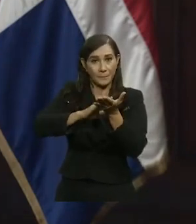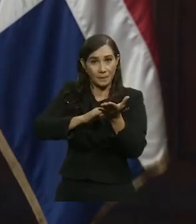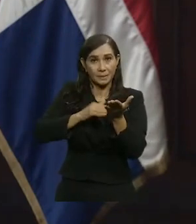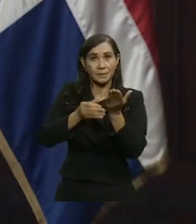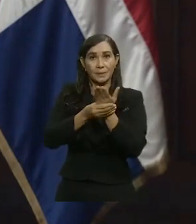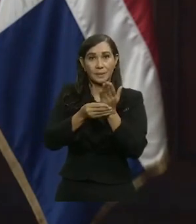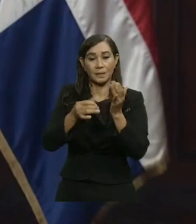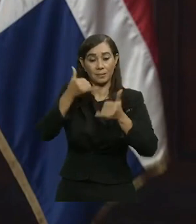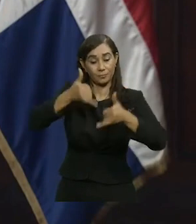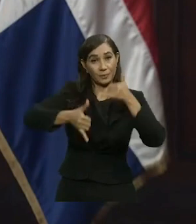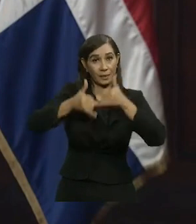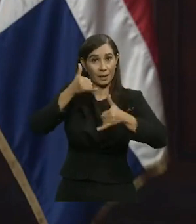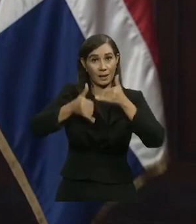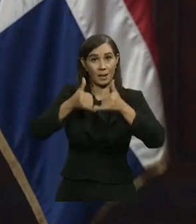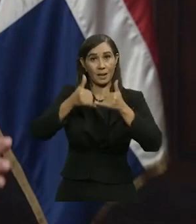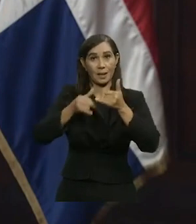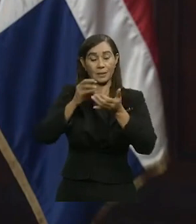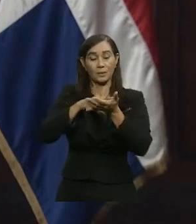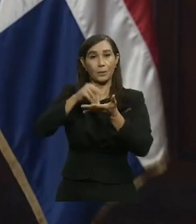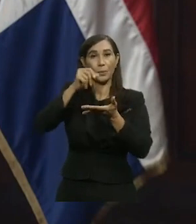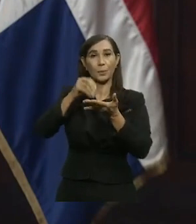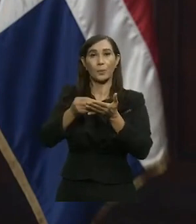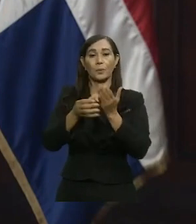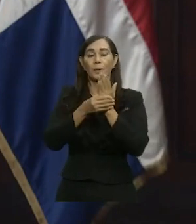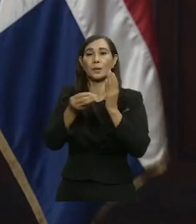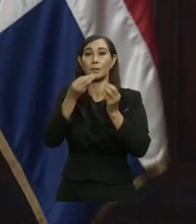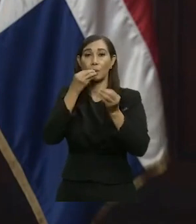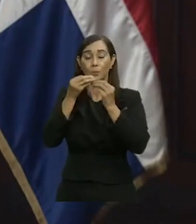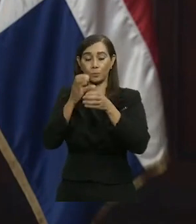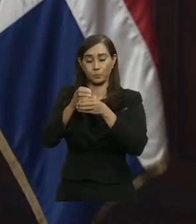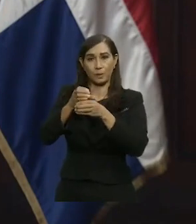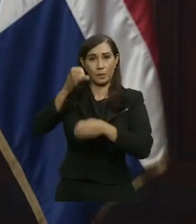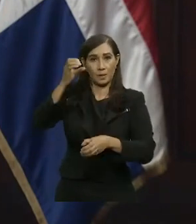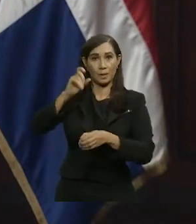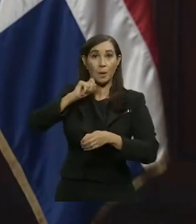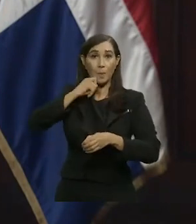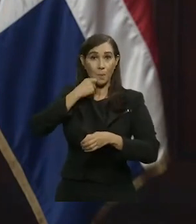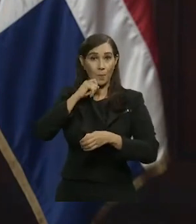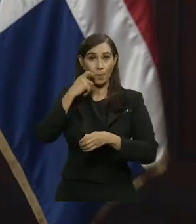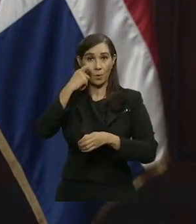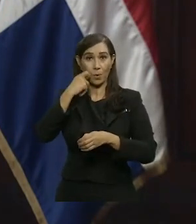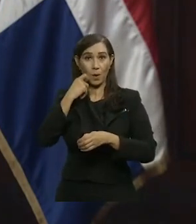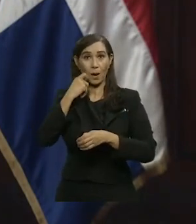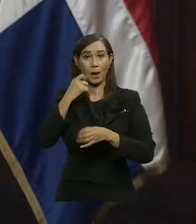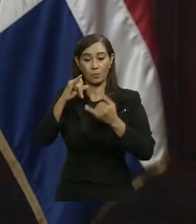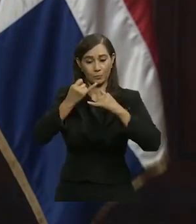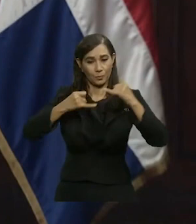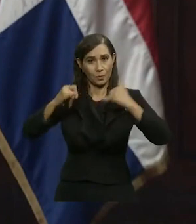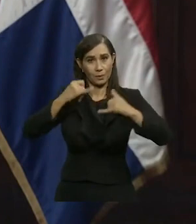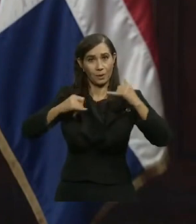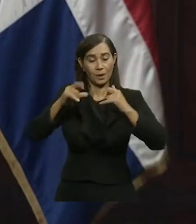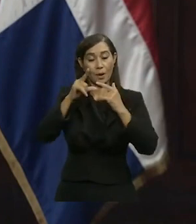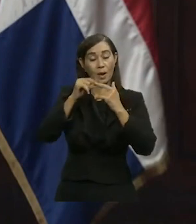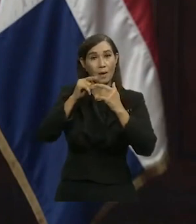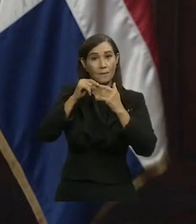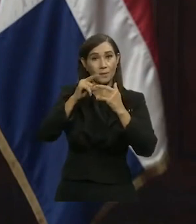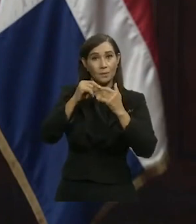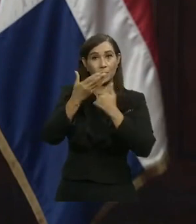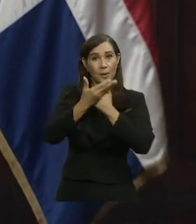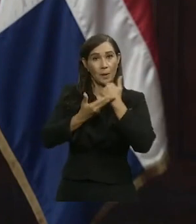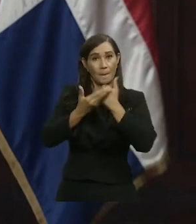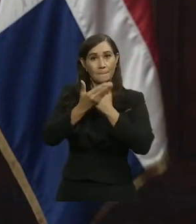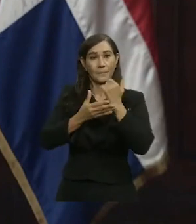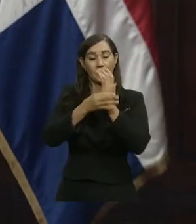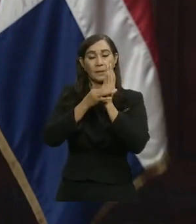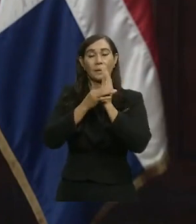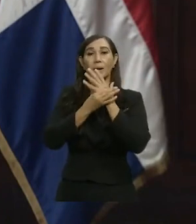margarina, leche en polvo, grasas comestibles, enlatados, pollos, ajos, pastas, habichuelas, harina, pan,